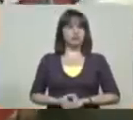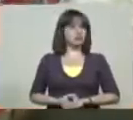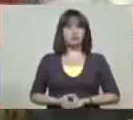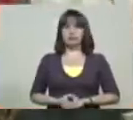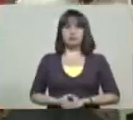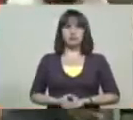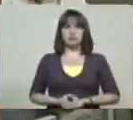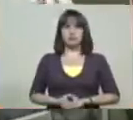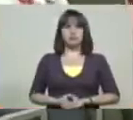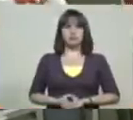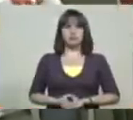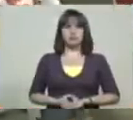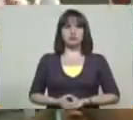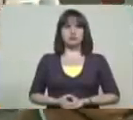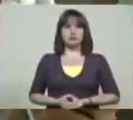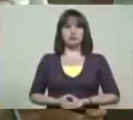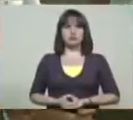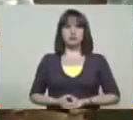¿Aló?